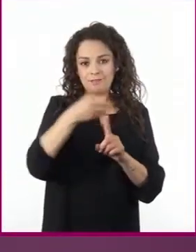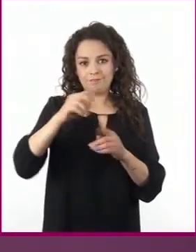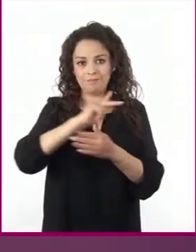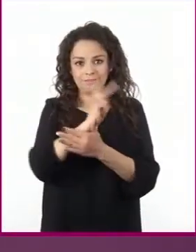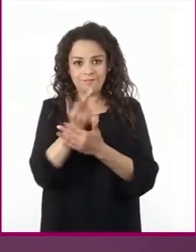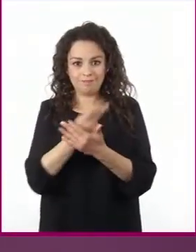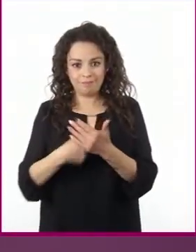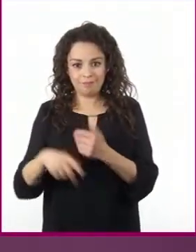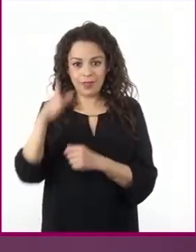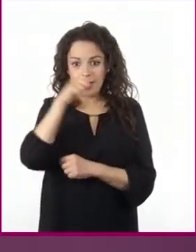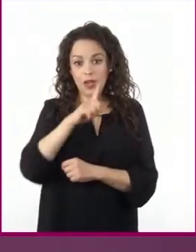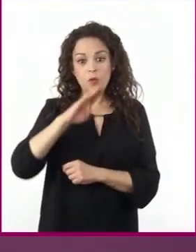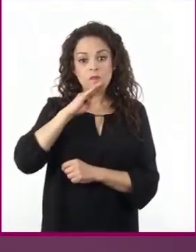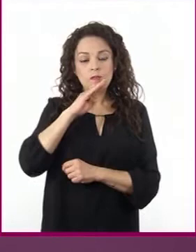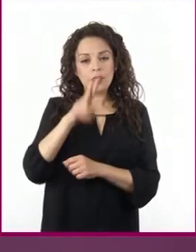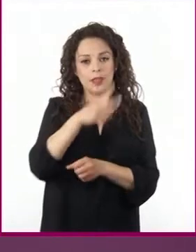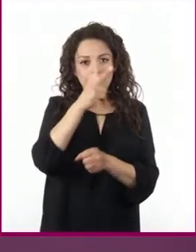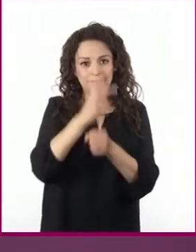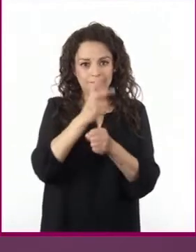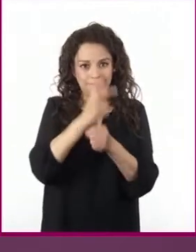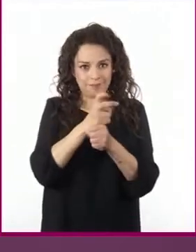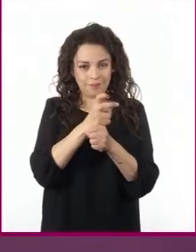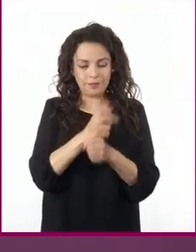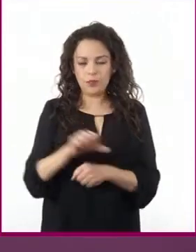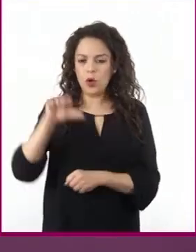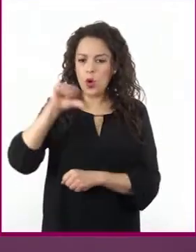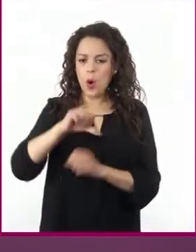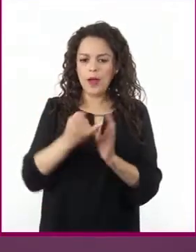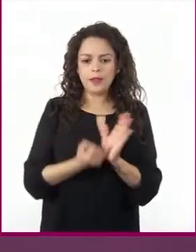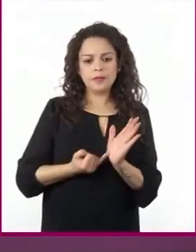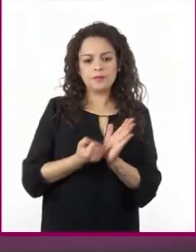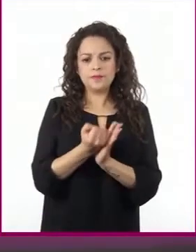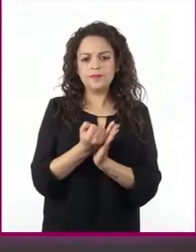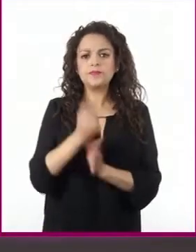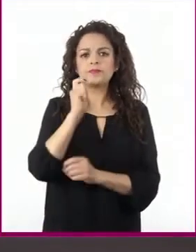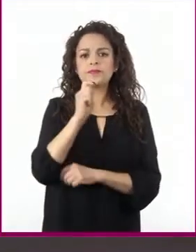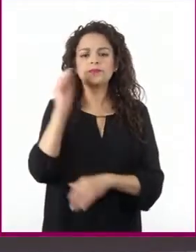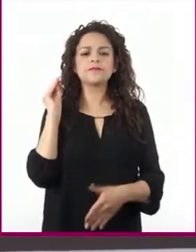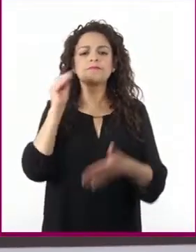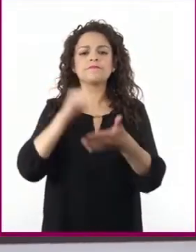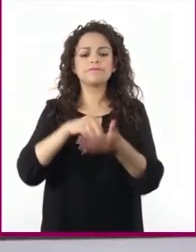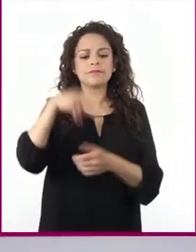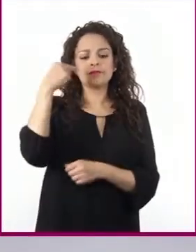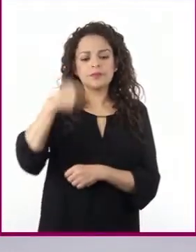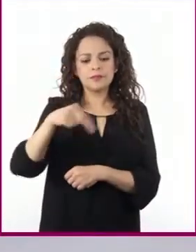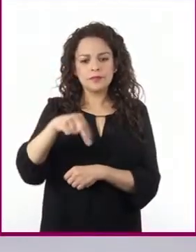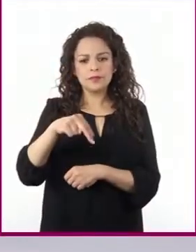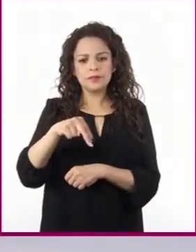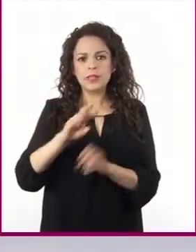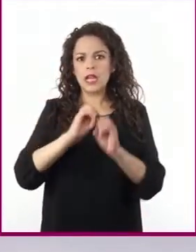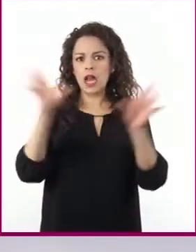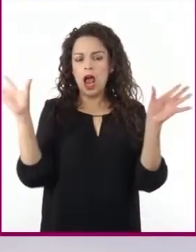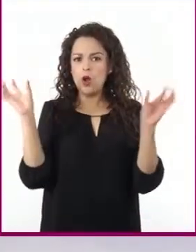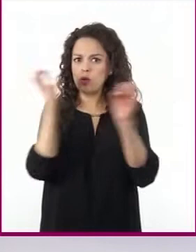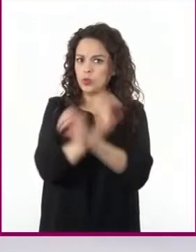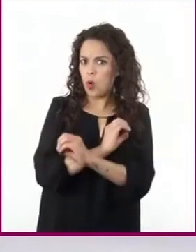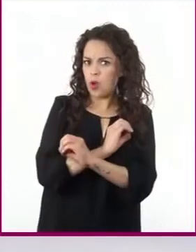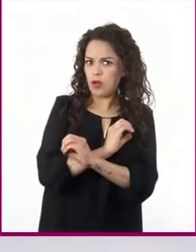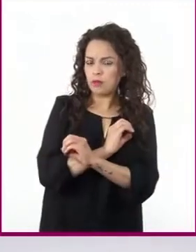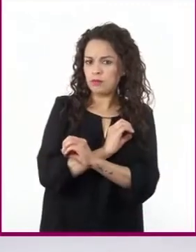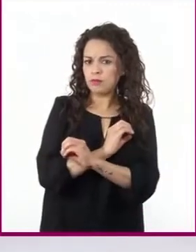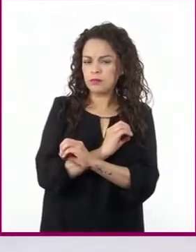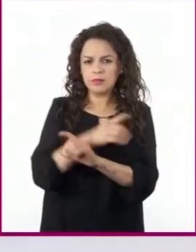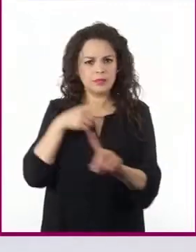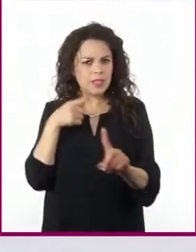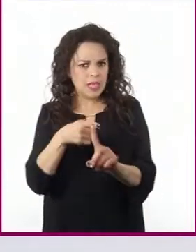2. Hoy hemos decidido titular esta sesión como Claroscuros. Y con esto nos